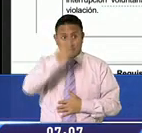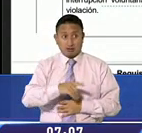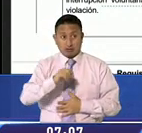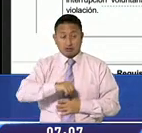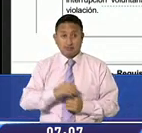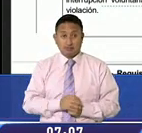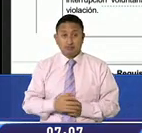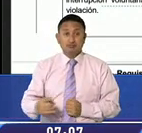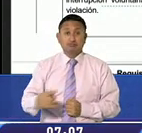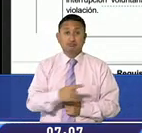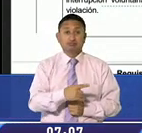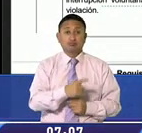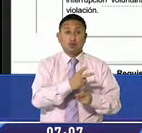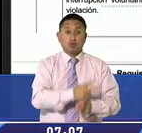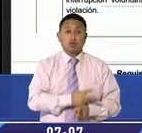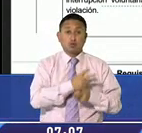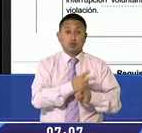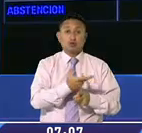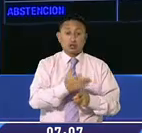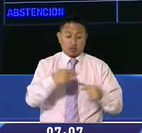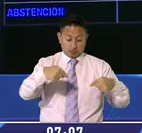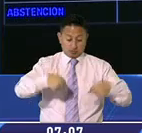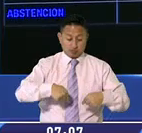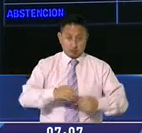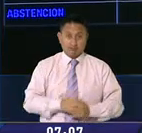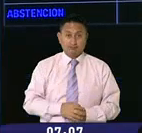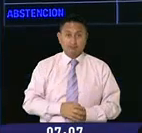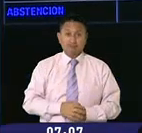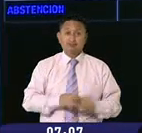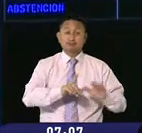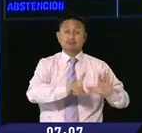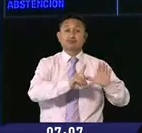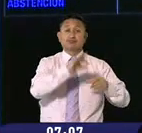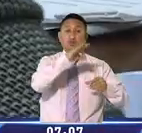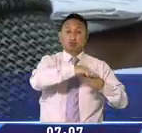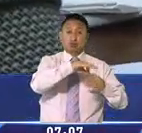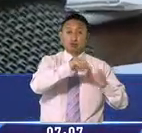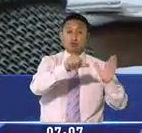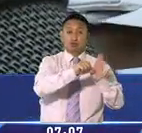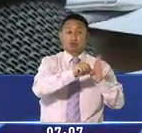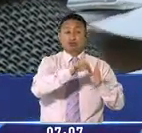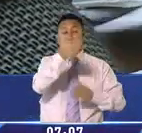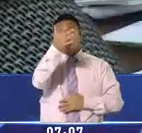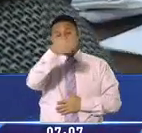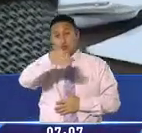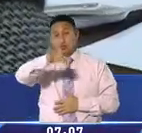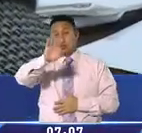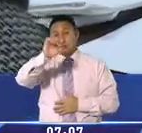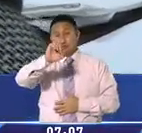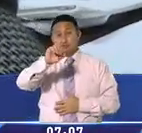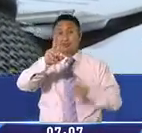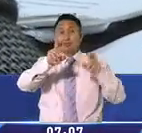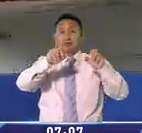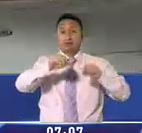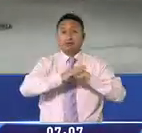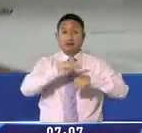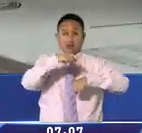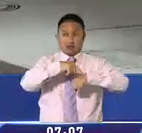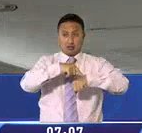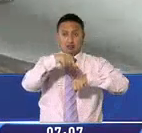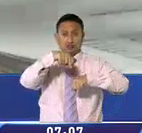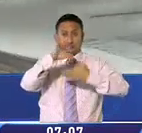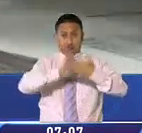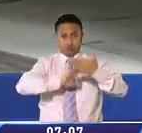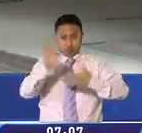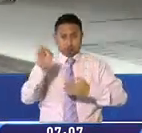al nacituro. Con 6 votos se aprobó el artículo 19 que trata el tema de los plazos, pero más allá de eso hay quienes